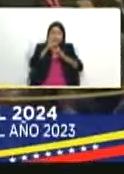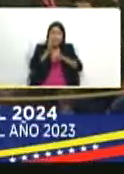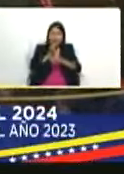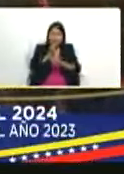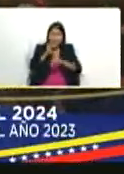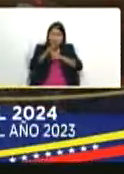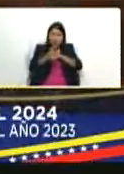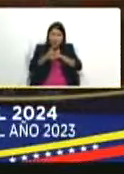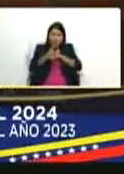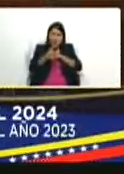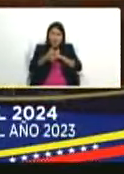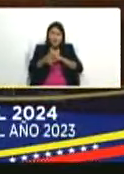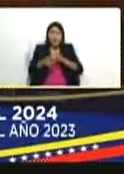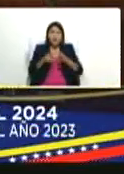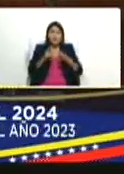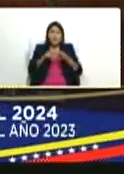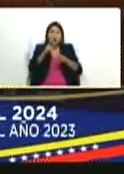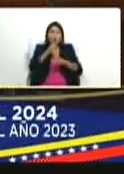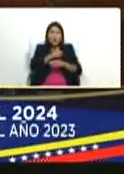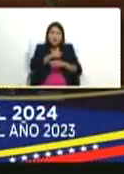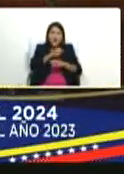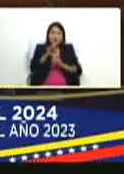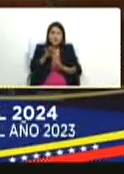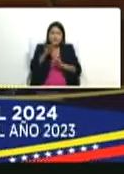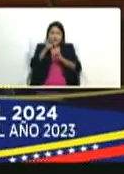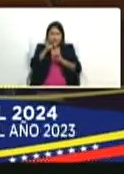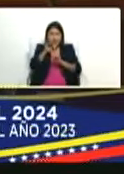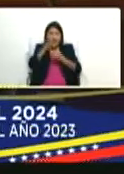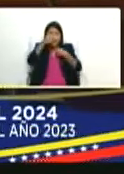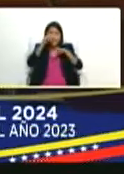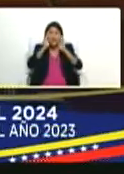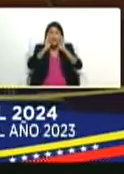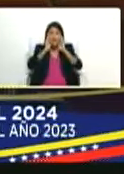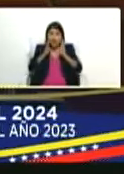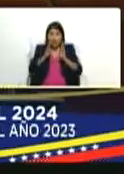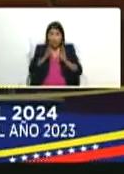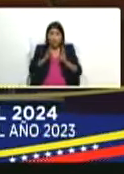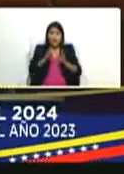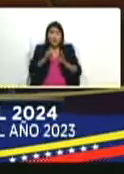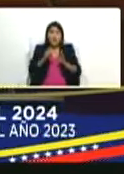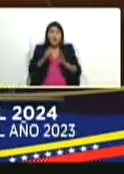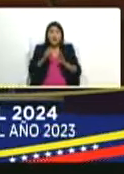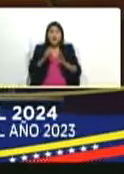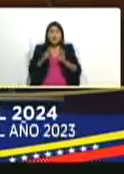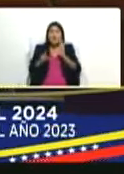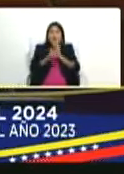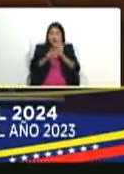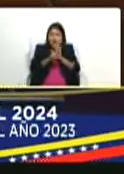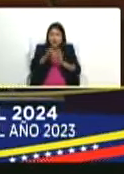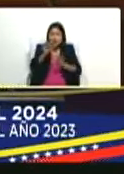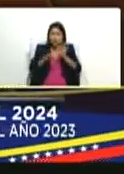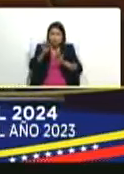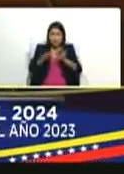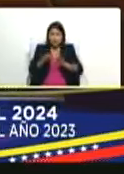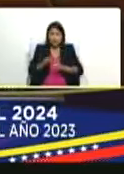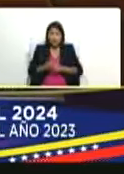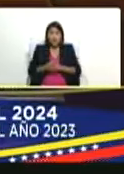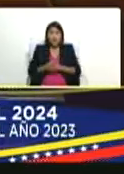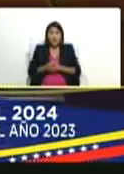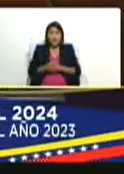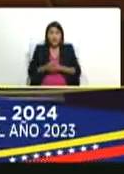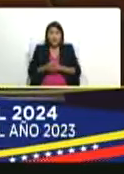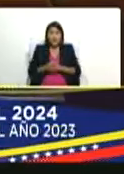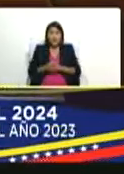Tecnología y Digitalización de los Procesos, la Comisión Especial para Atender la Agenda Legislativa en Materia Judicial del Tribunal Supremo de